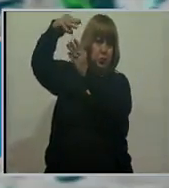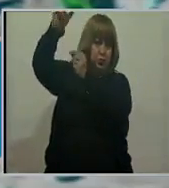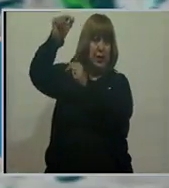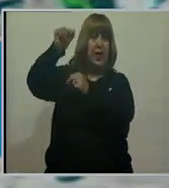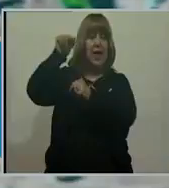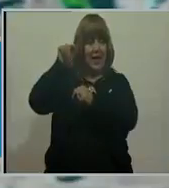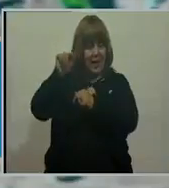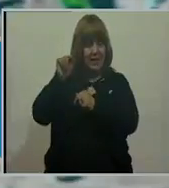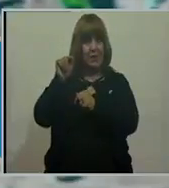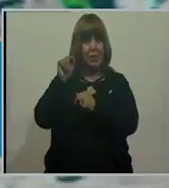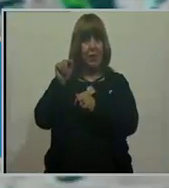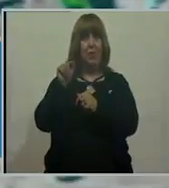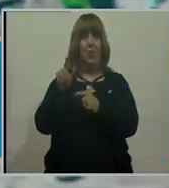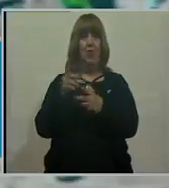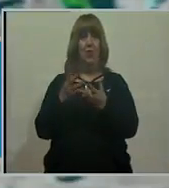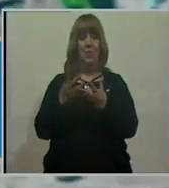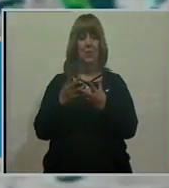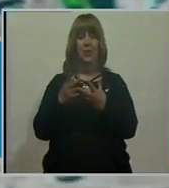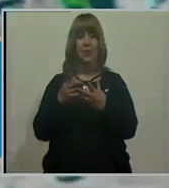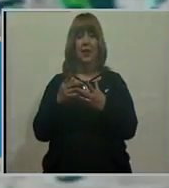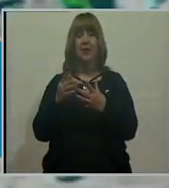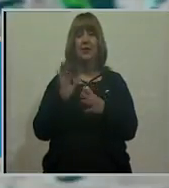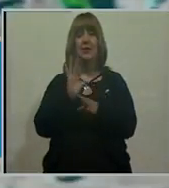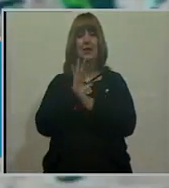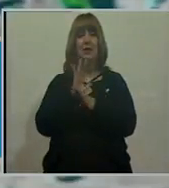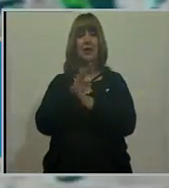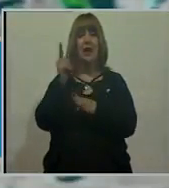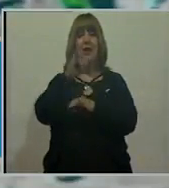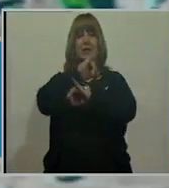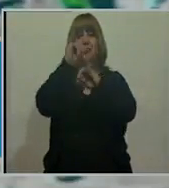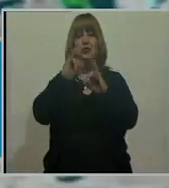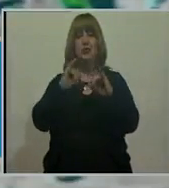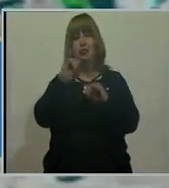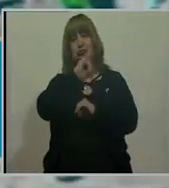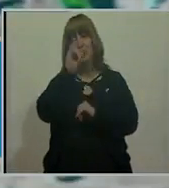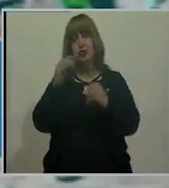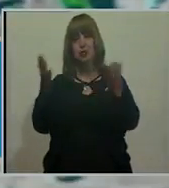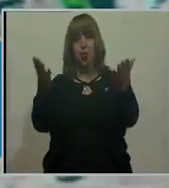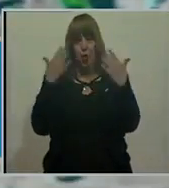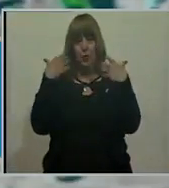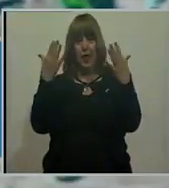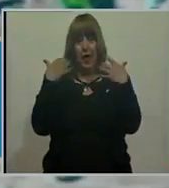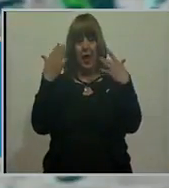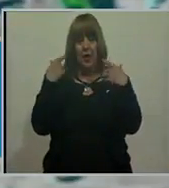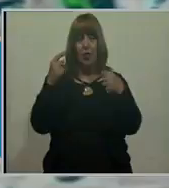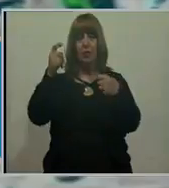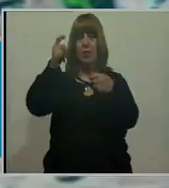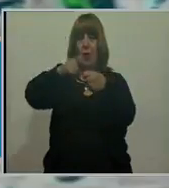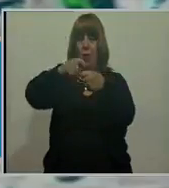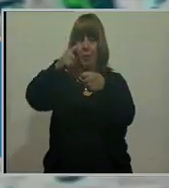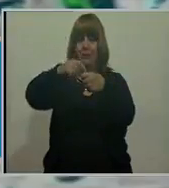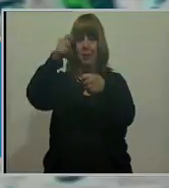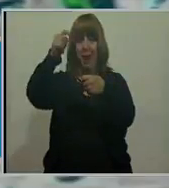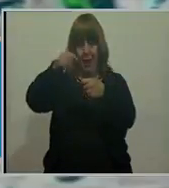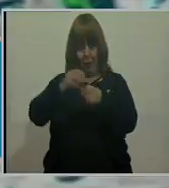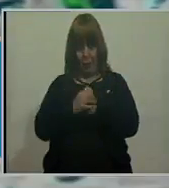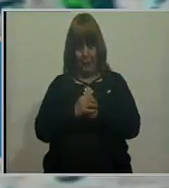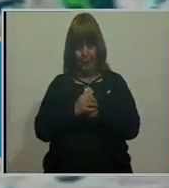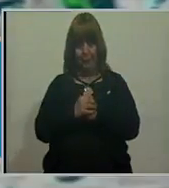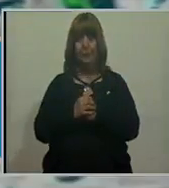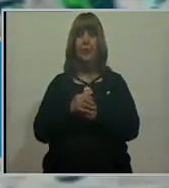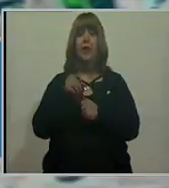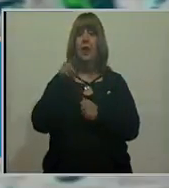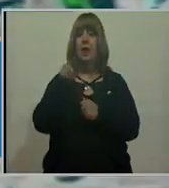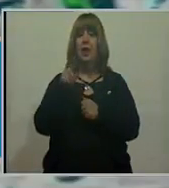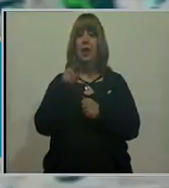el mismo sistema frontal es el que está generando esta situación tan particular con la relación temperatura y humedad producto del viento sonda en Malargüe. Uh-huh.